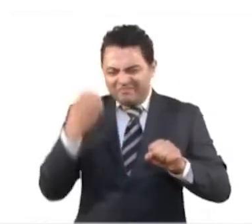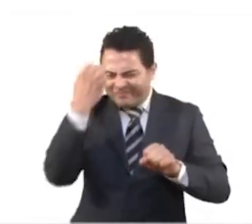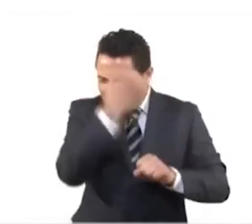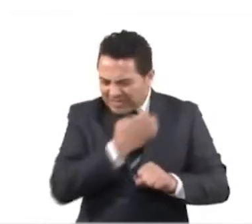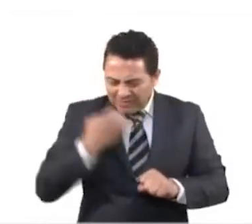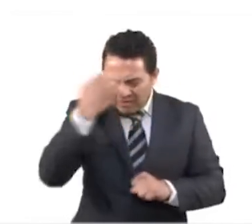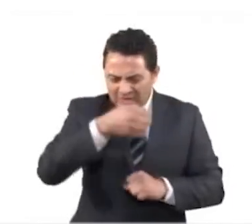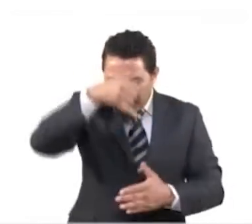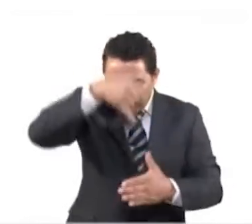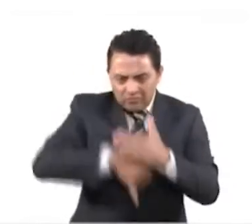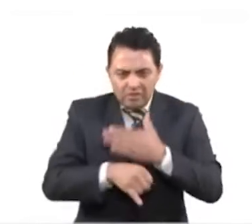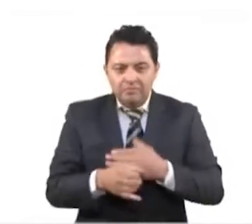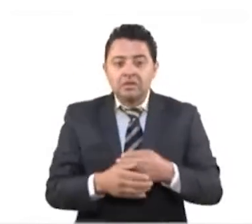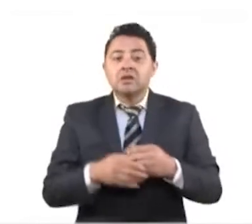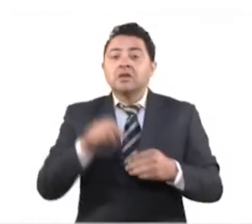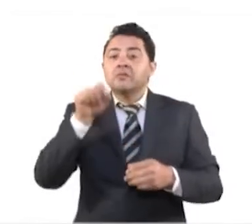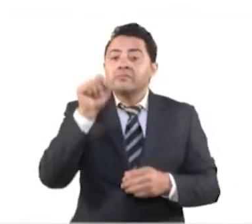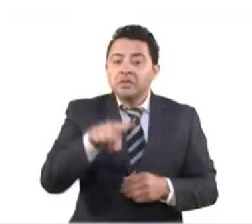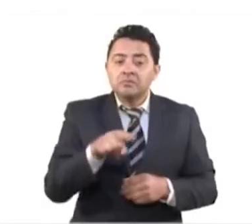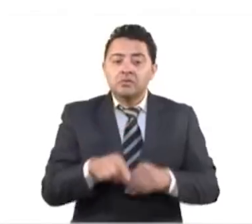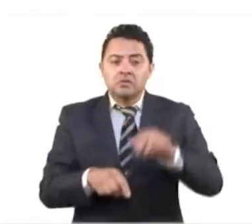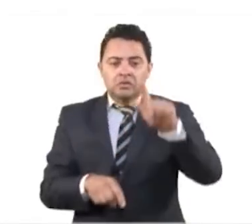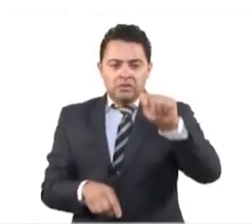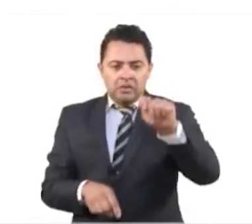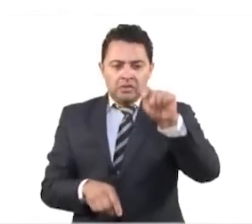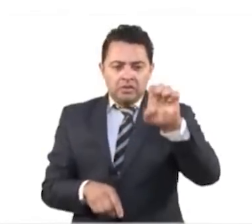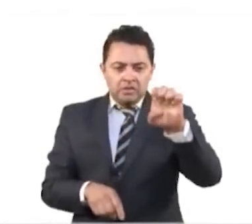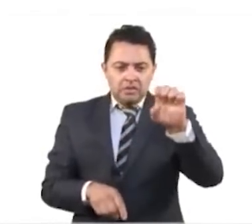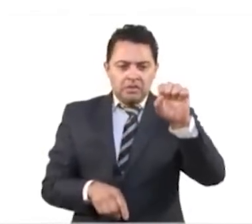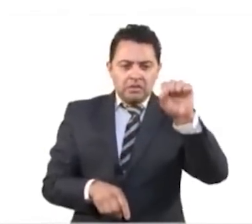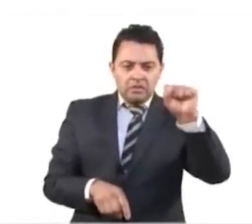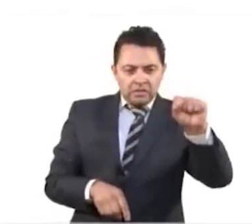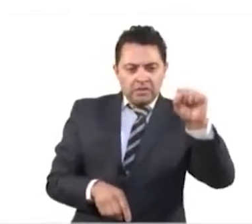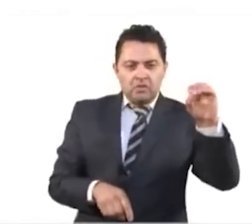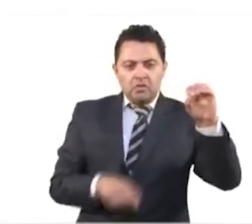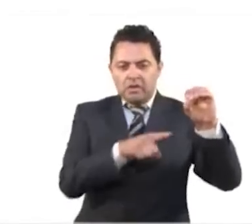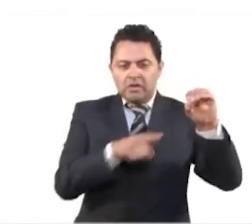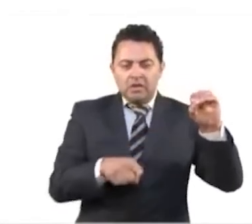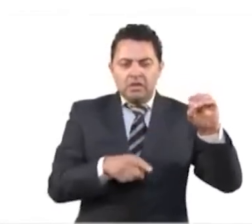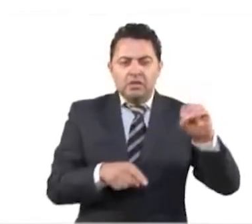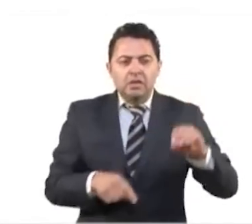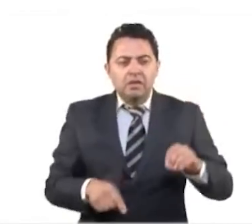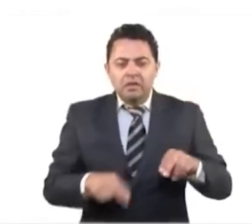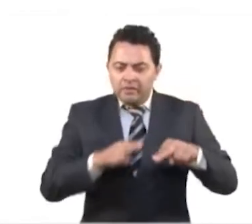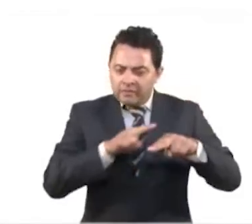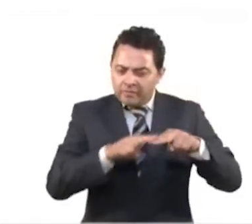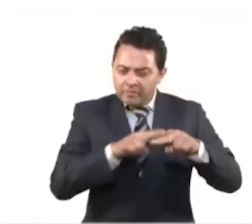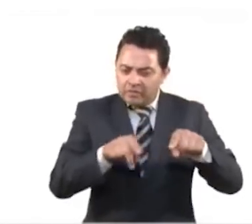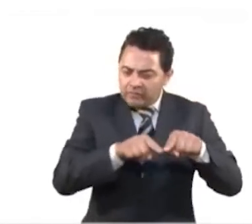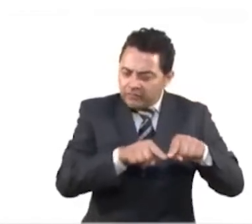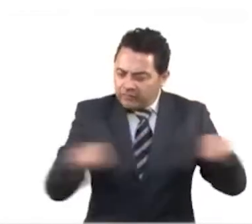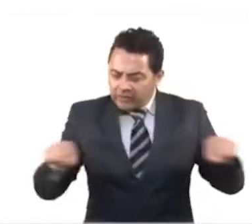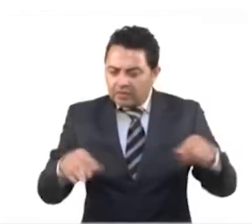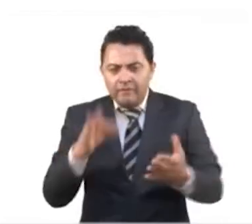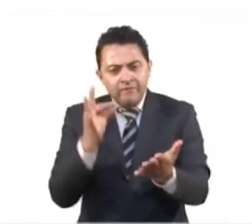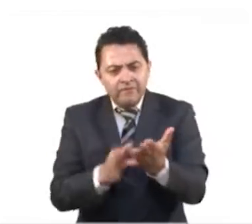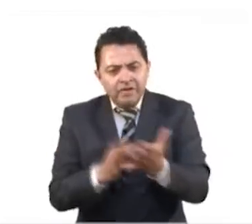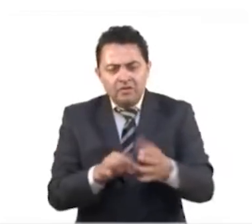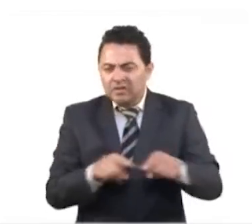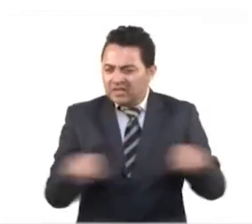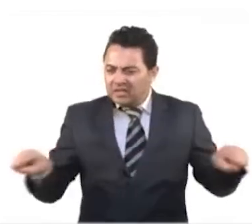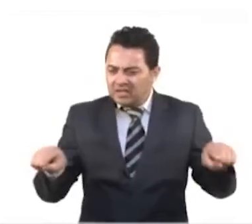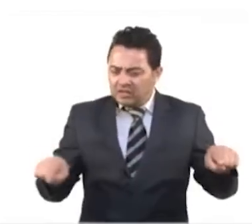puesta en marcha. Y TCO, también constructor ferroviario, fue el encargado de hacer los trabajos de mejoramiento